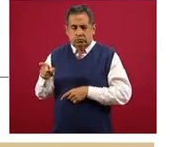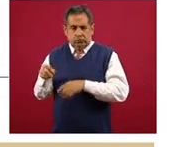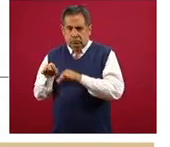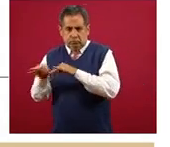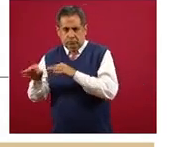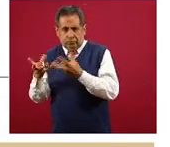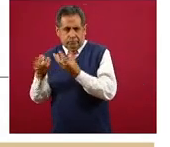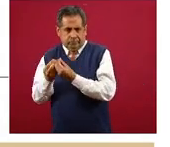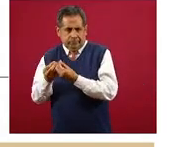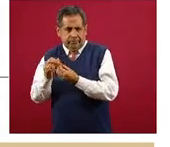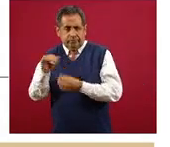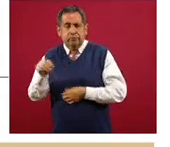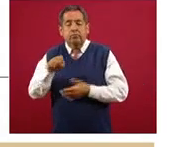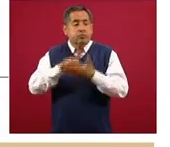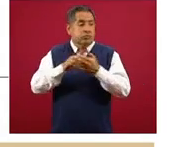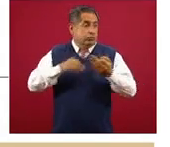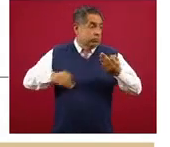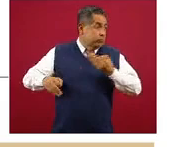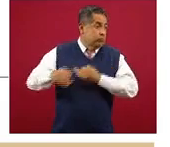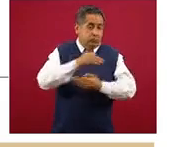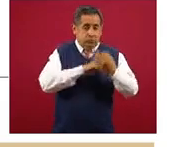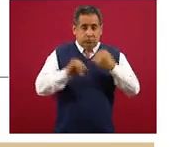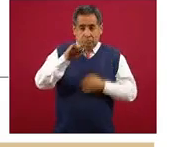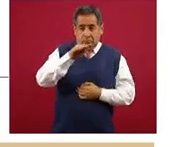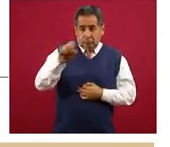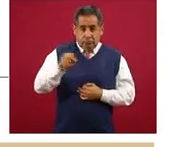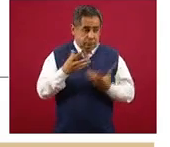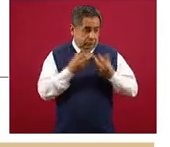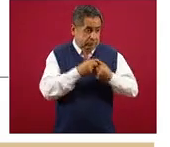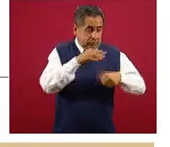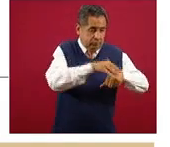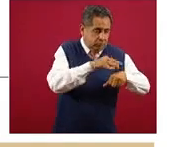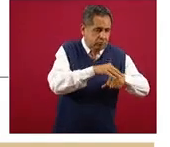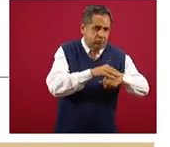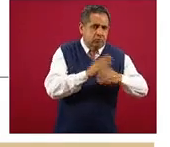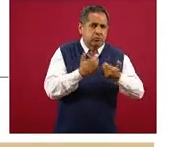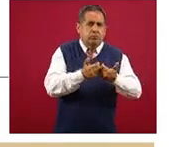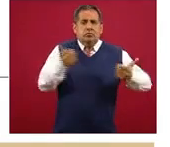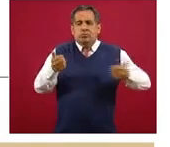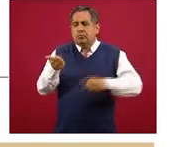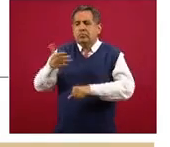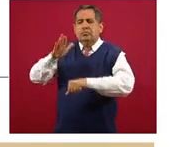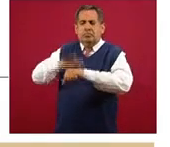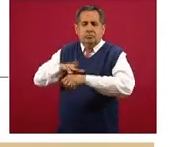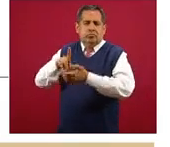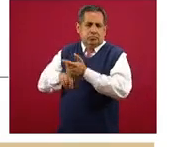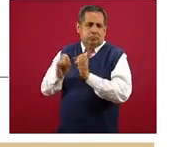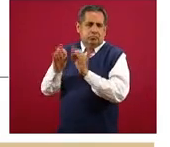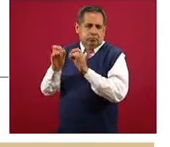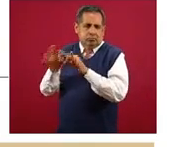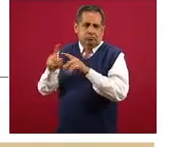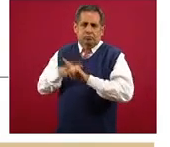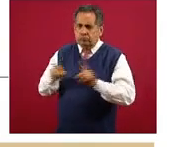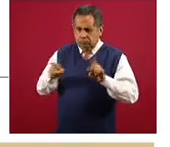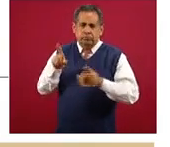los trabajadores de la salud están atendiendo los pacientes, algunos están en áreas administrativas. De